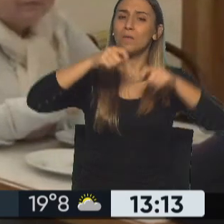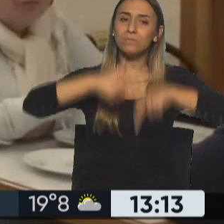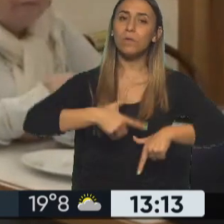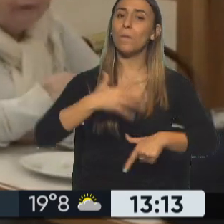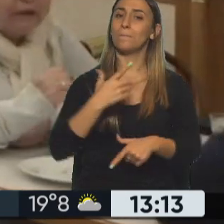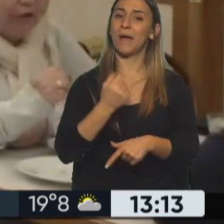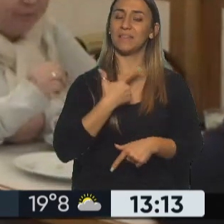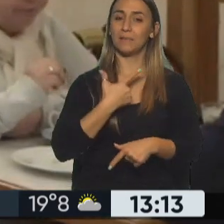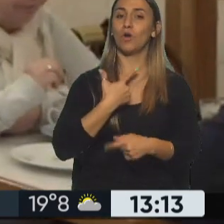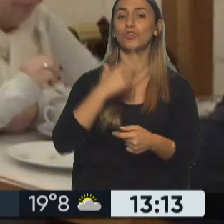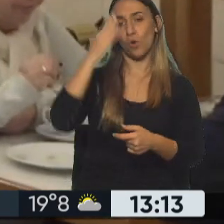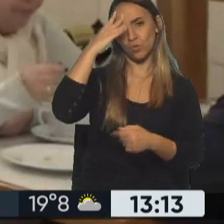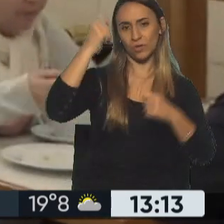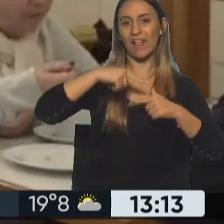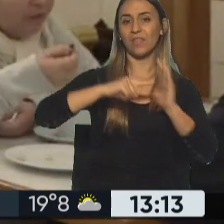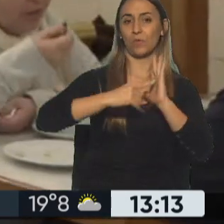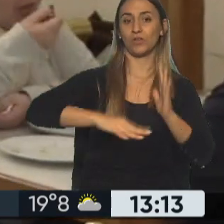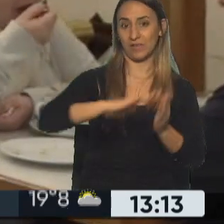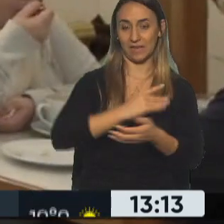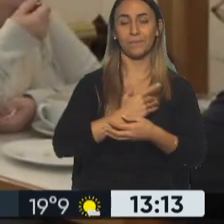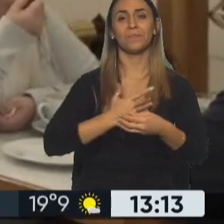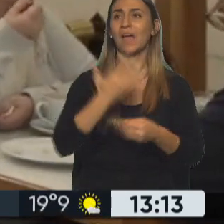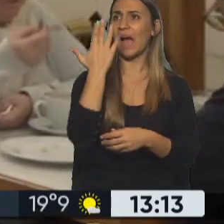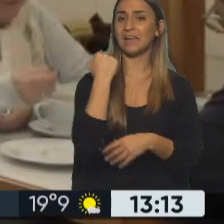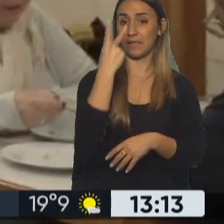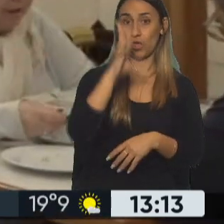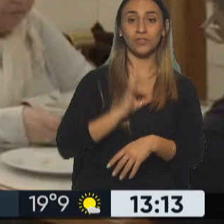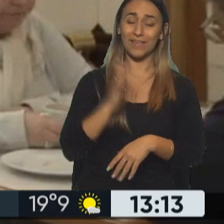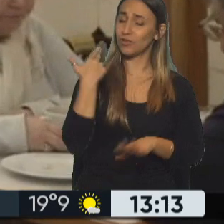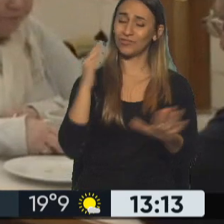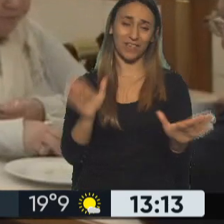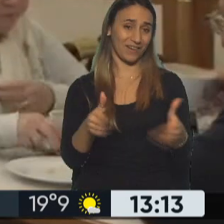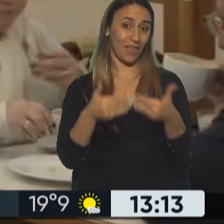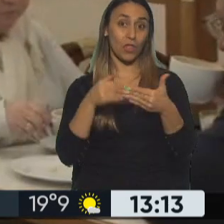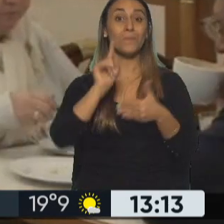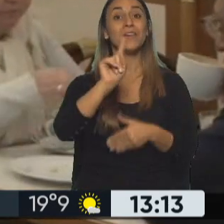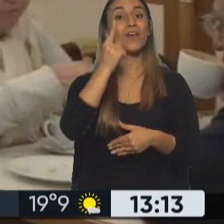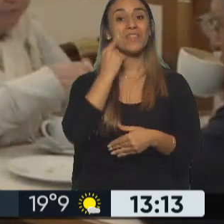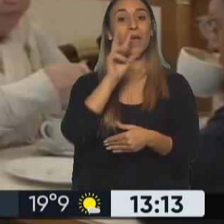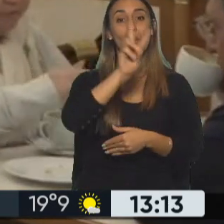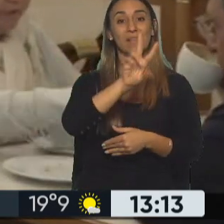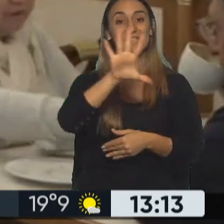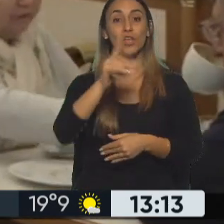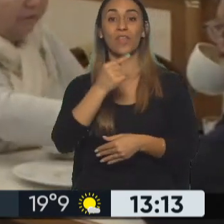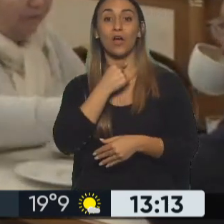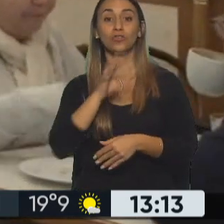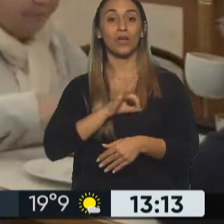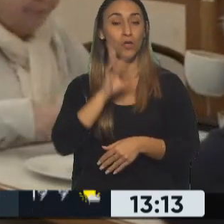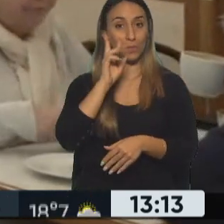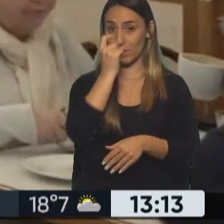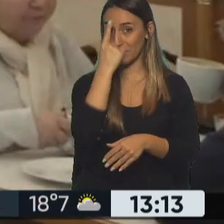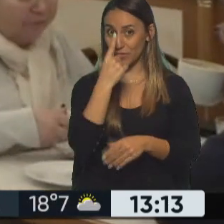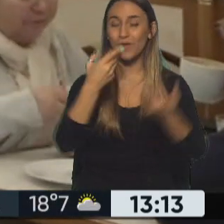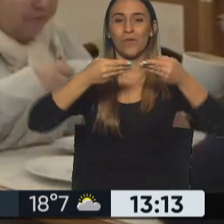cultural de la ciudad de Buenos Aires hace aproximadamente dos años cerró sus puertas pero el 25 de agosto del 21 volvió a